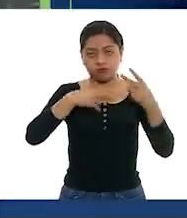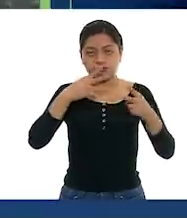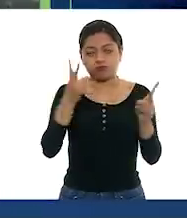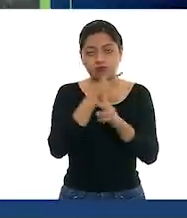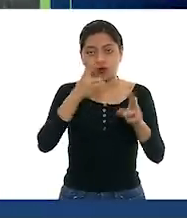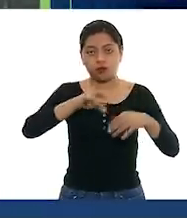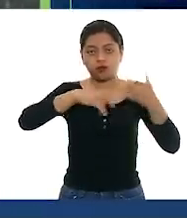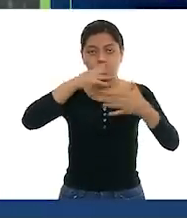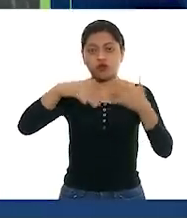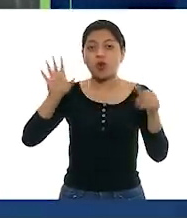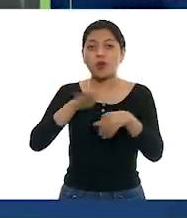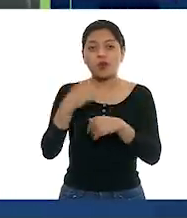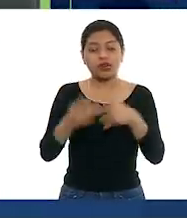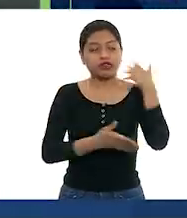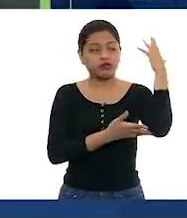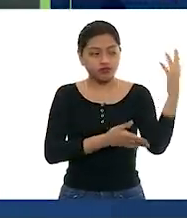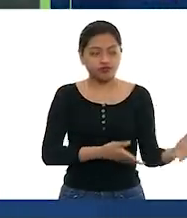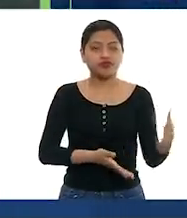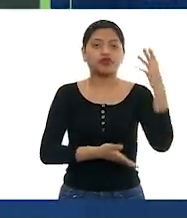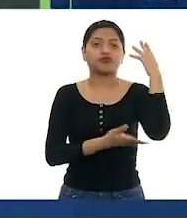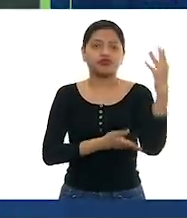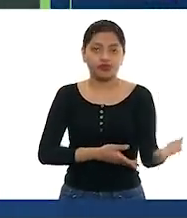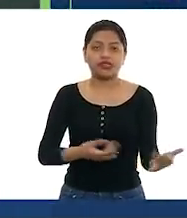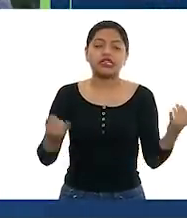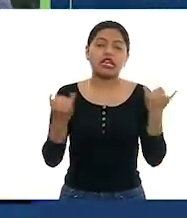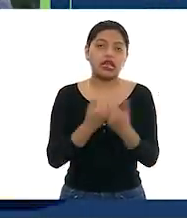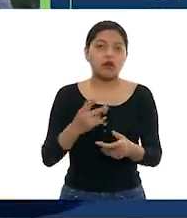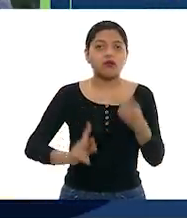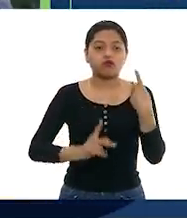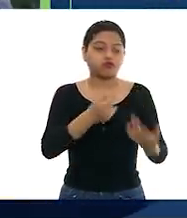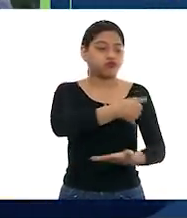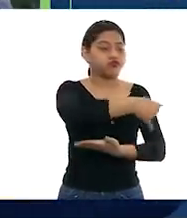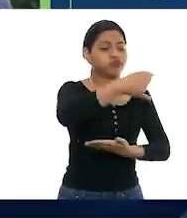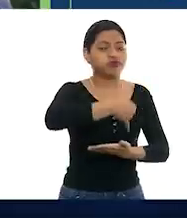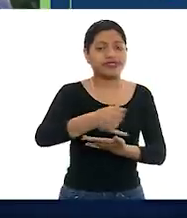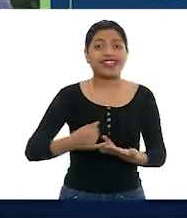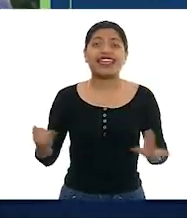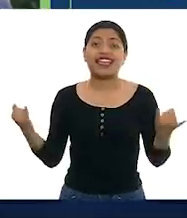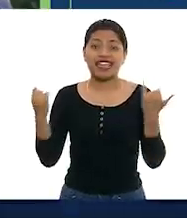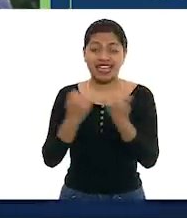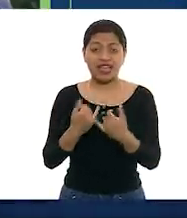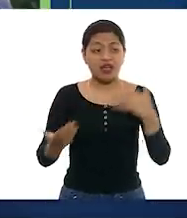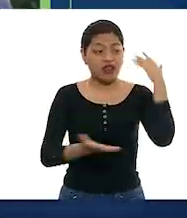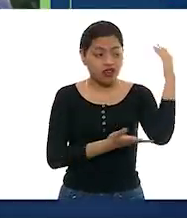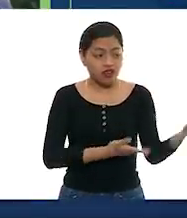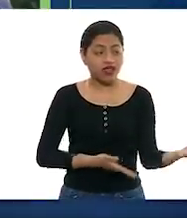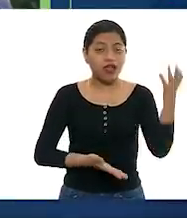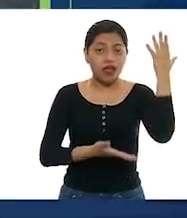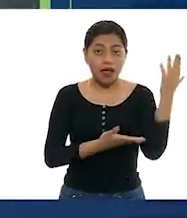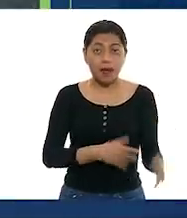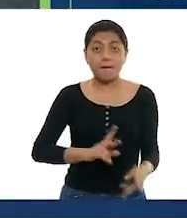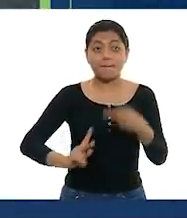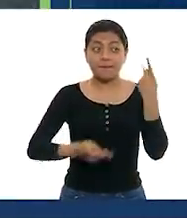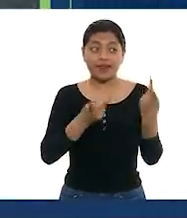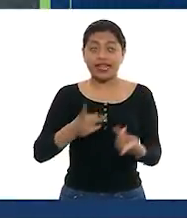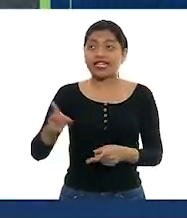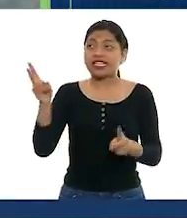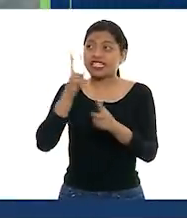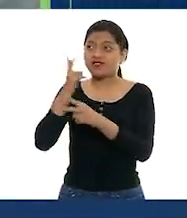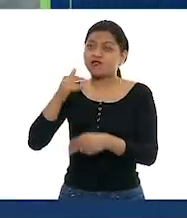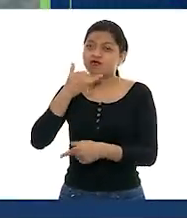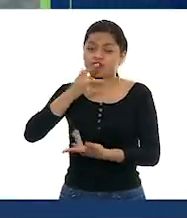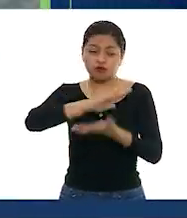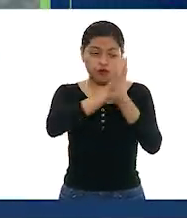deforestación, los incendios forestales y la agricultura. Además de que se pierde la capacidad de captura del dióxido de carbono que tenía ese